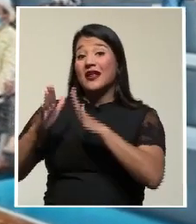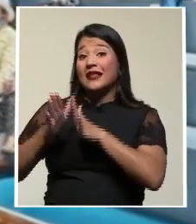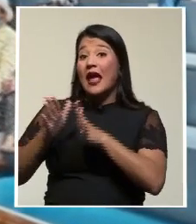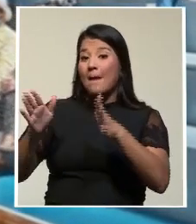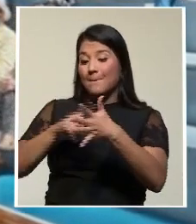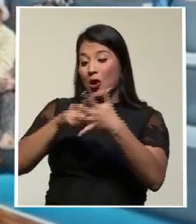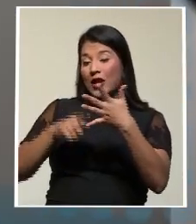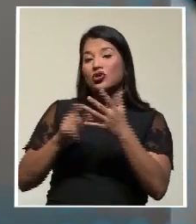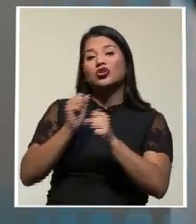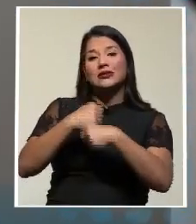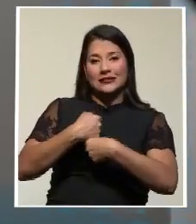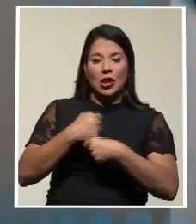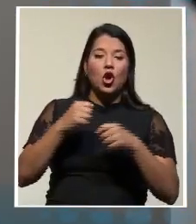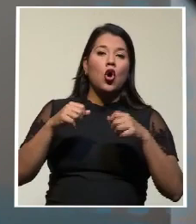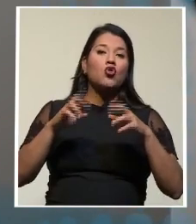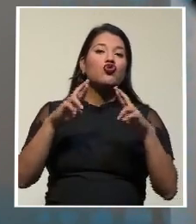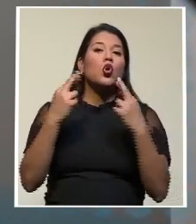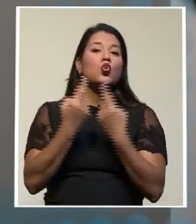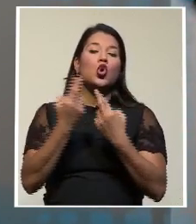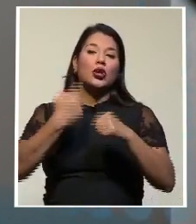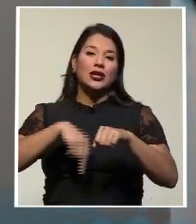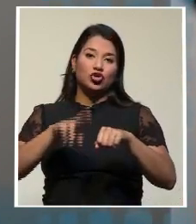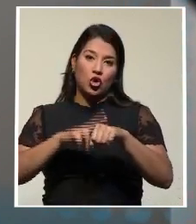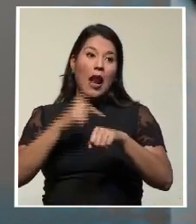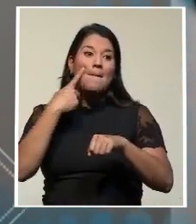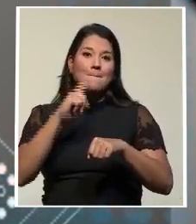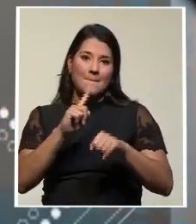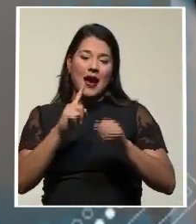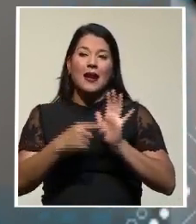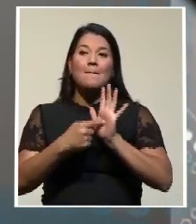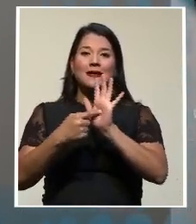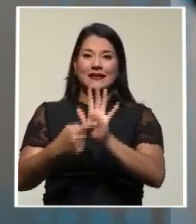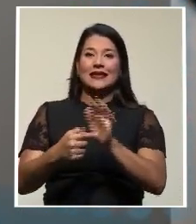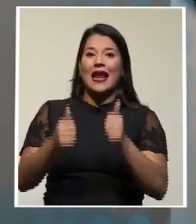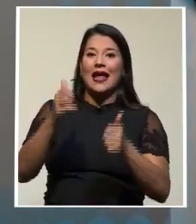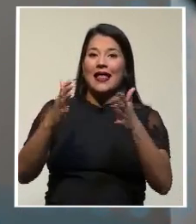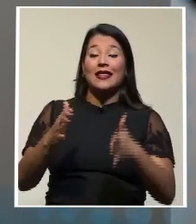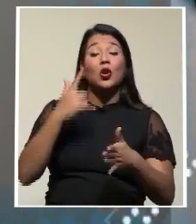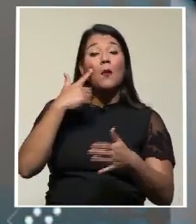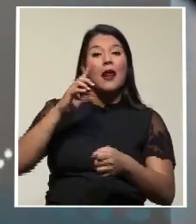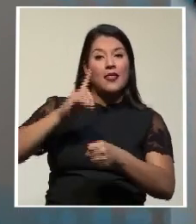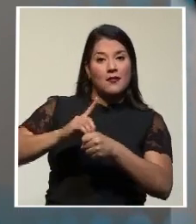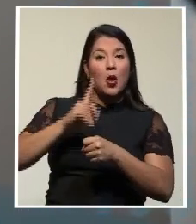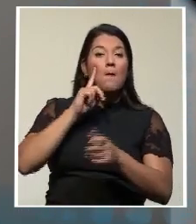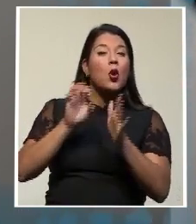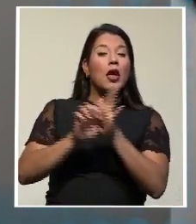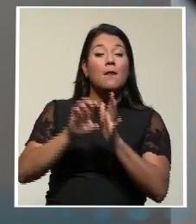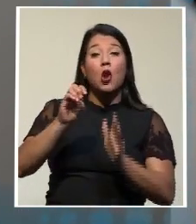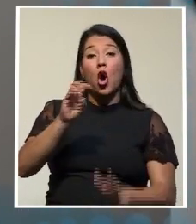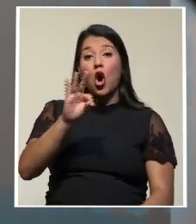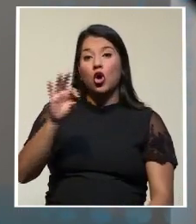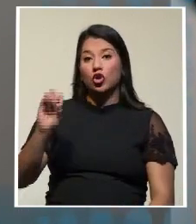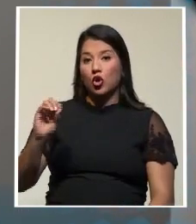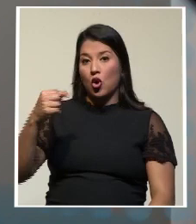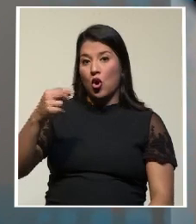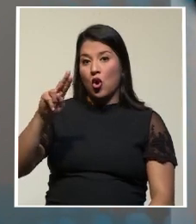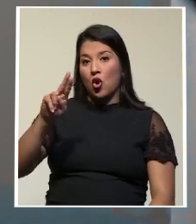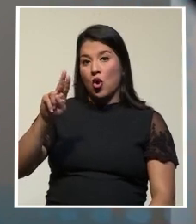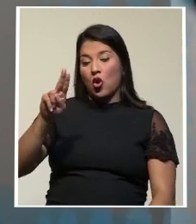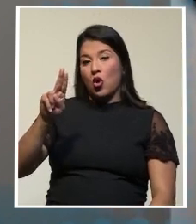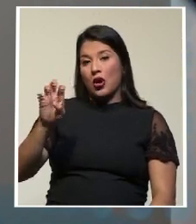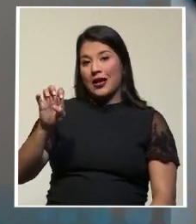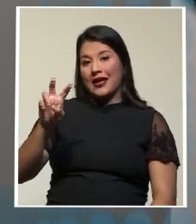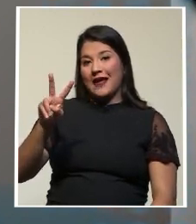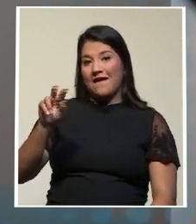provinciales con ese fin. Entre los aspirantes ratificados o electos de algunas de esas agrupaciones se encuentran Otto Guevara por el primer lugar por San José y